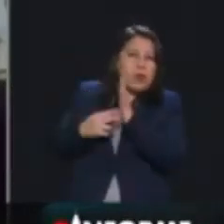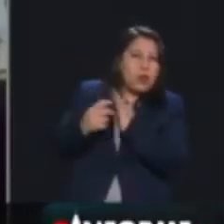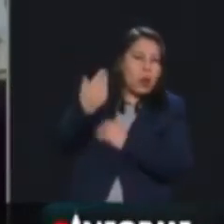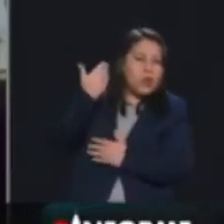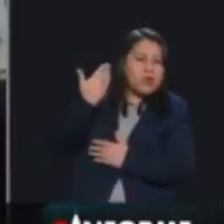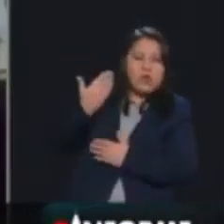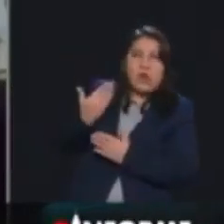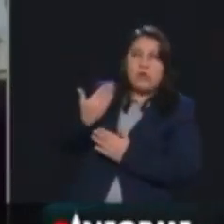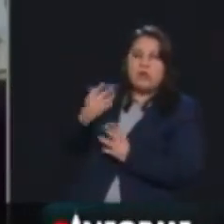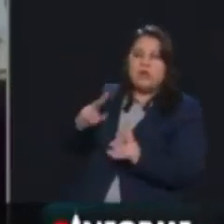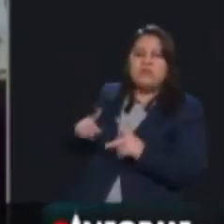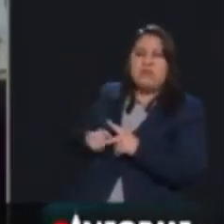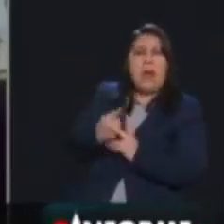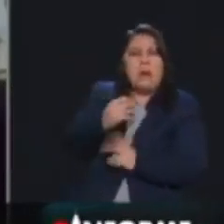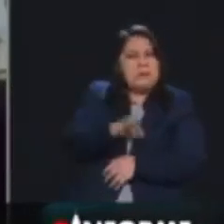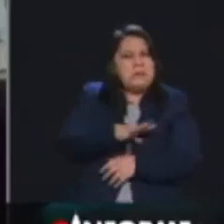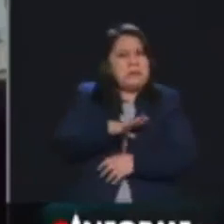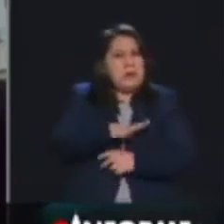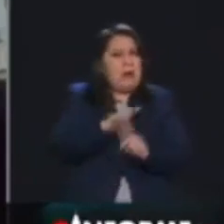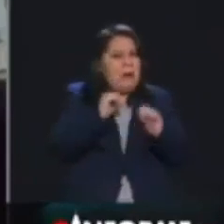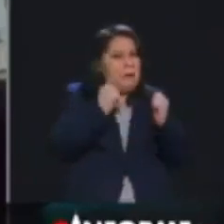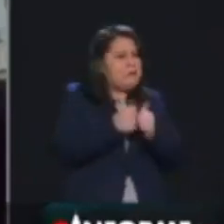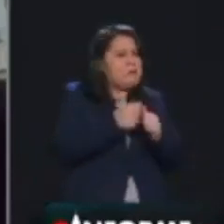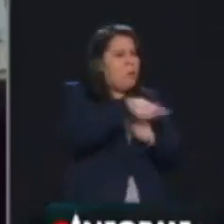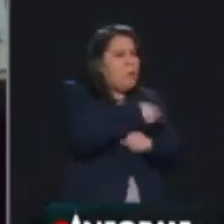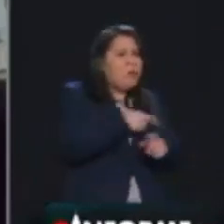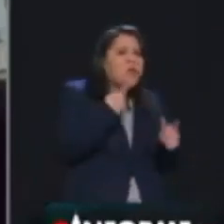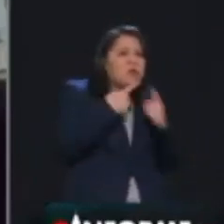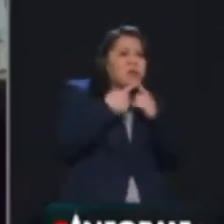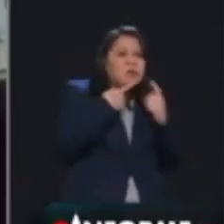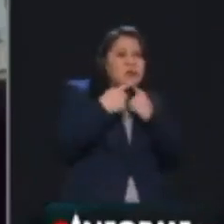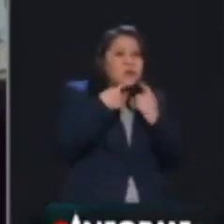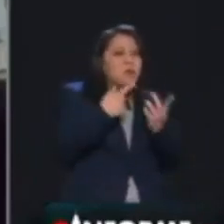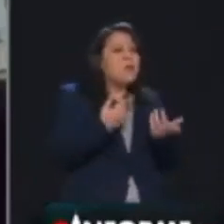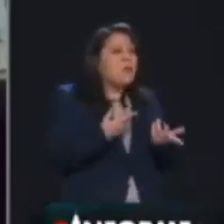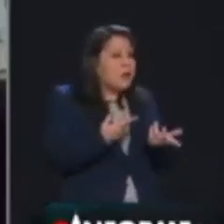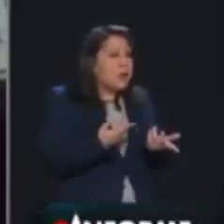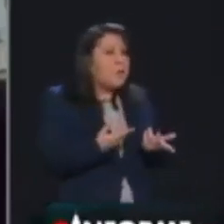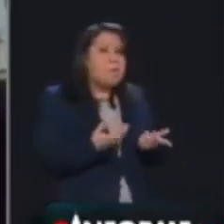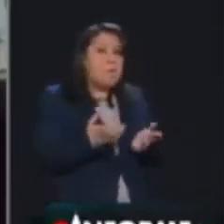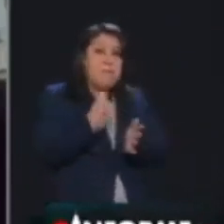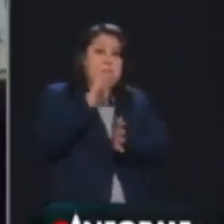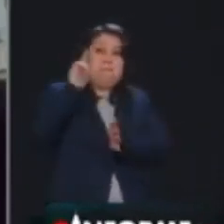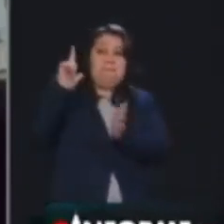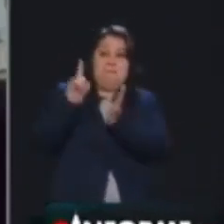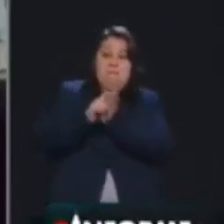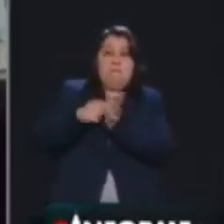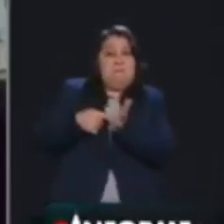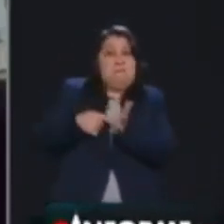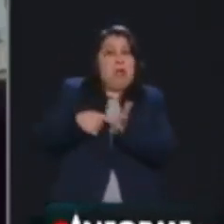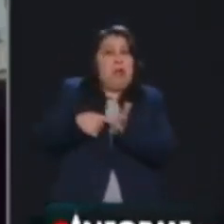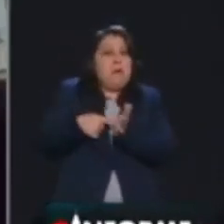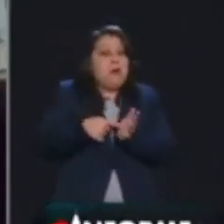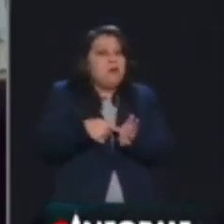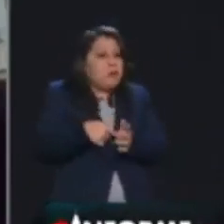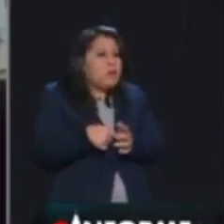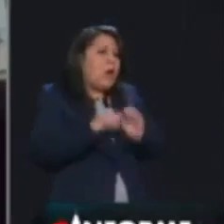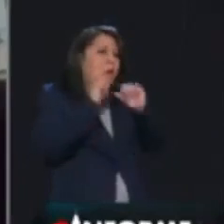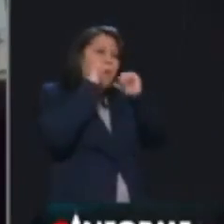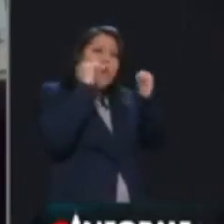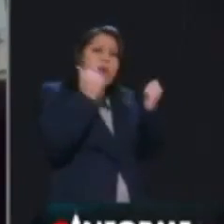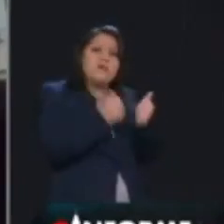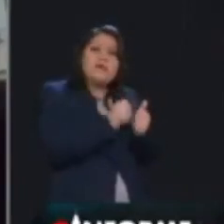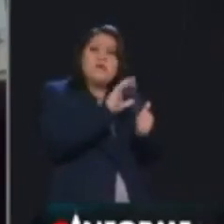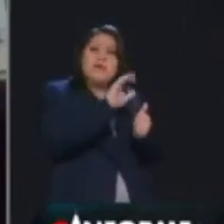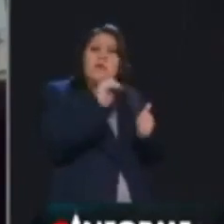así como tal. Y pues algunos exfuncionarios justamente dijeron, pues mira, como la ley prevé la creación de un foro, pues ¿por qué no hacemos una asociación civil que